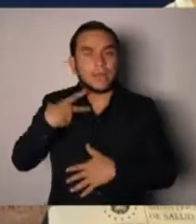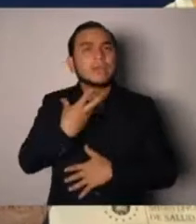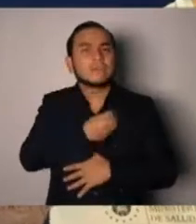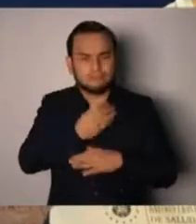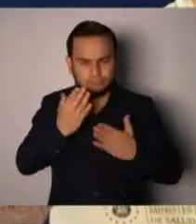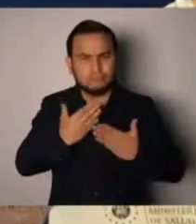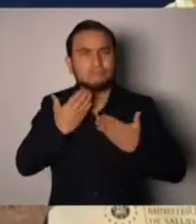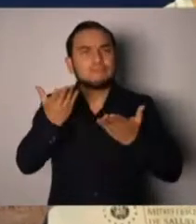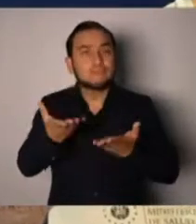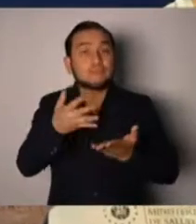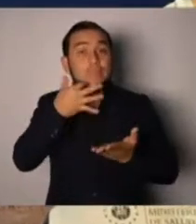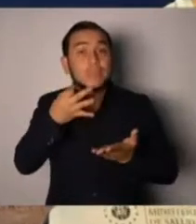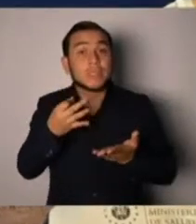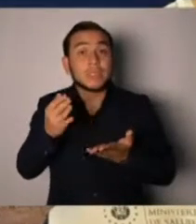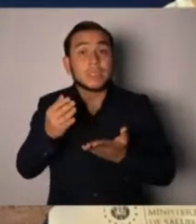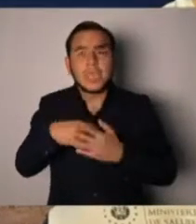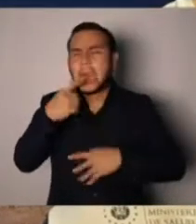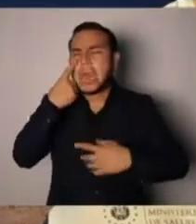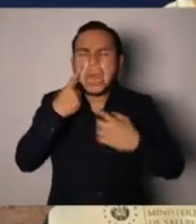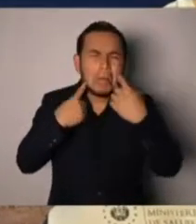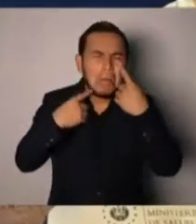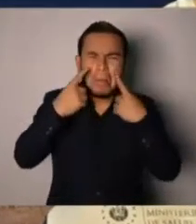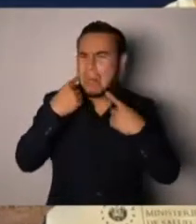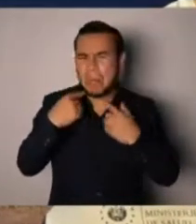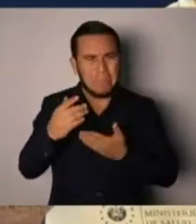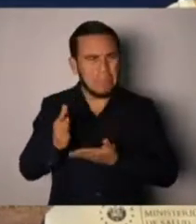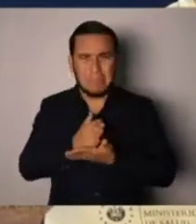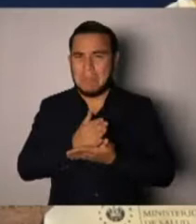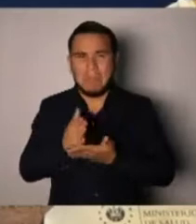no lágrimas de cocodrilo ni